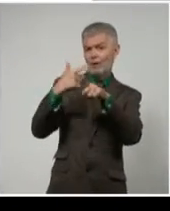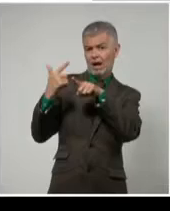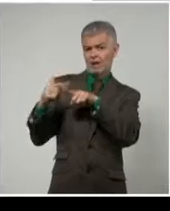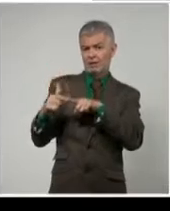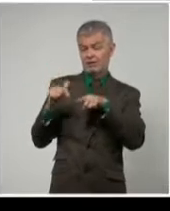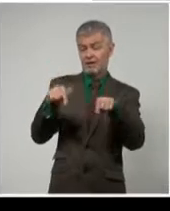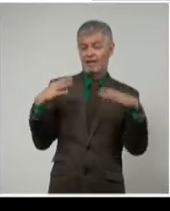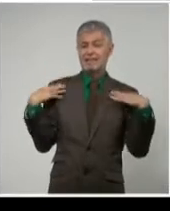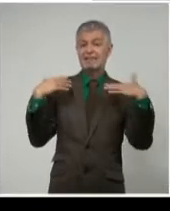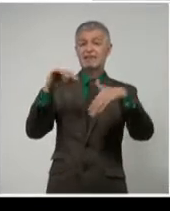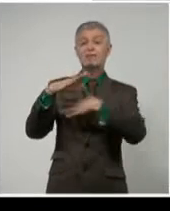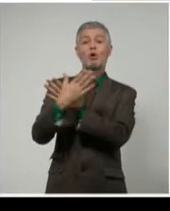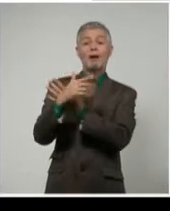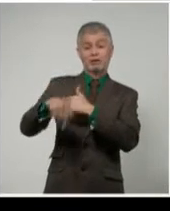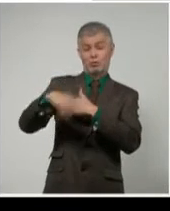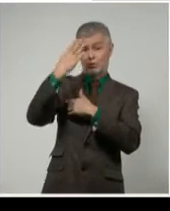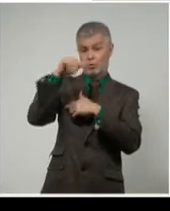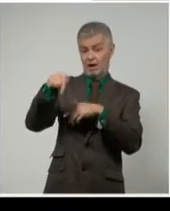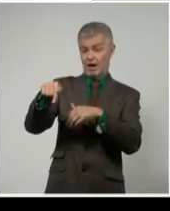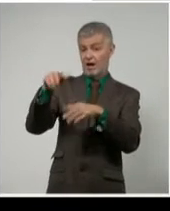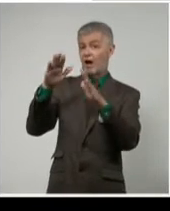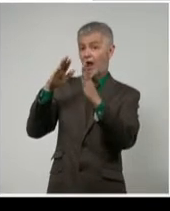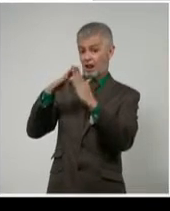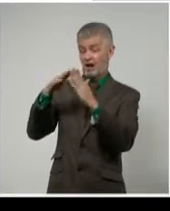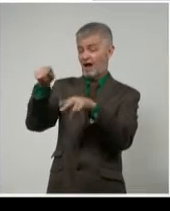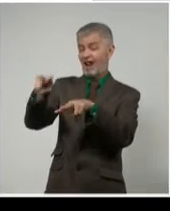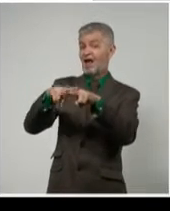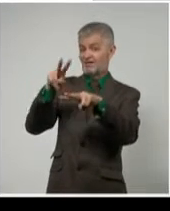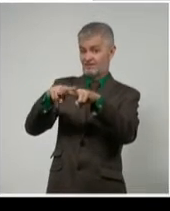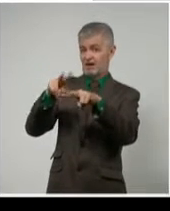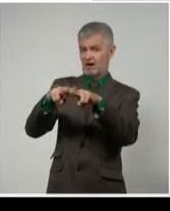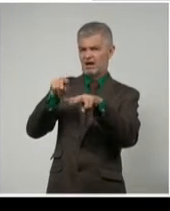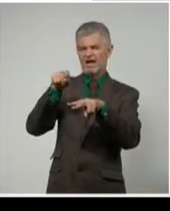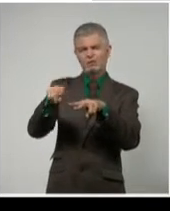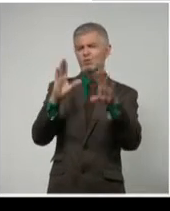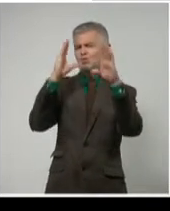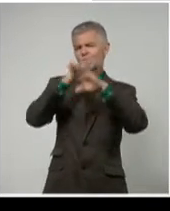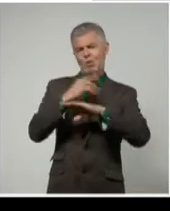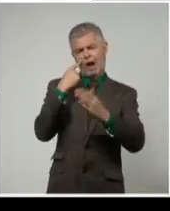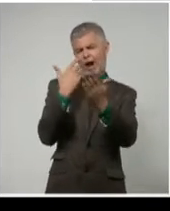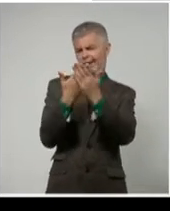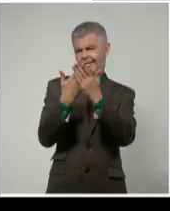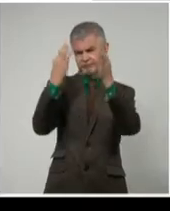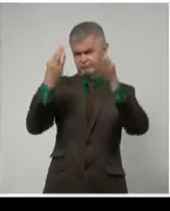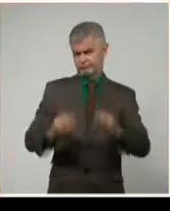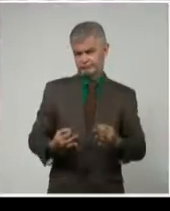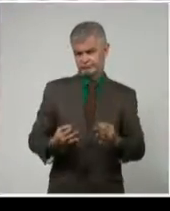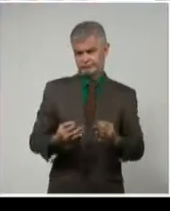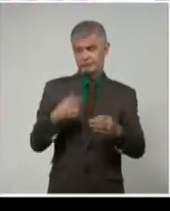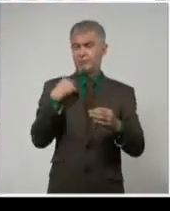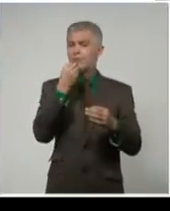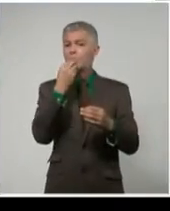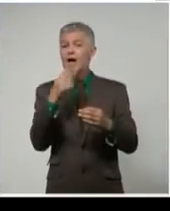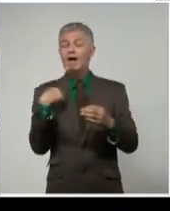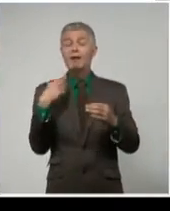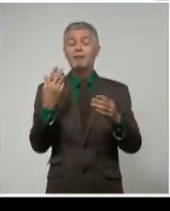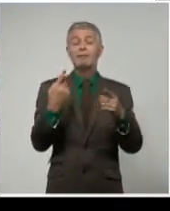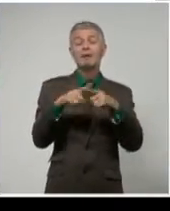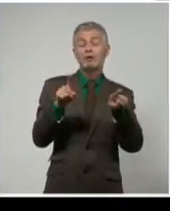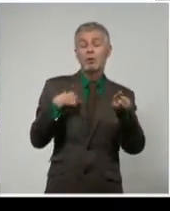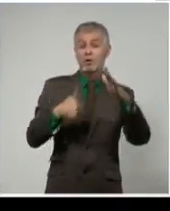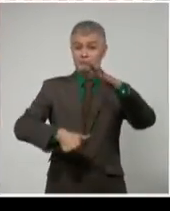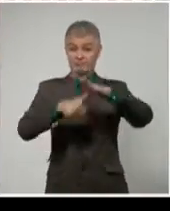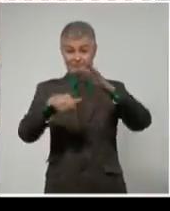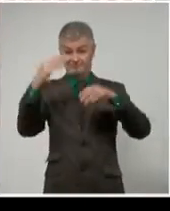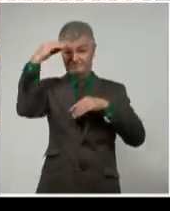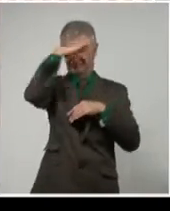de Estados Unidos radicados en La Habana carecen de evidencia alguna que puedan sustentarlas. Sin embargo, la administración de Donald Trump